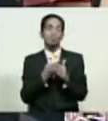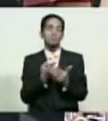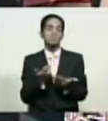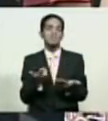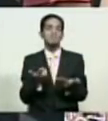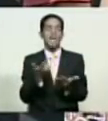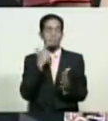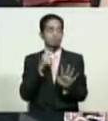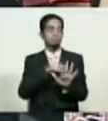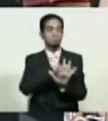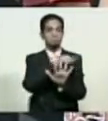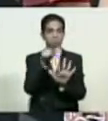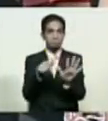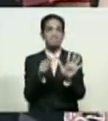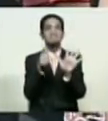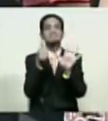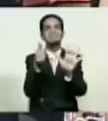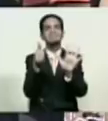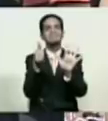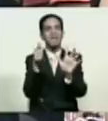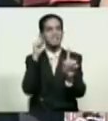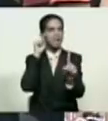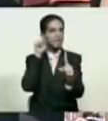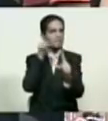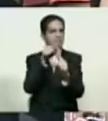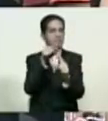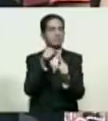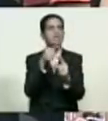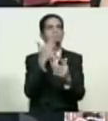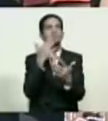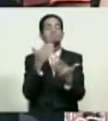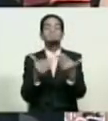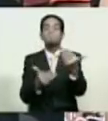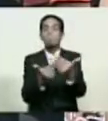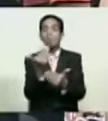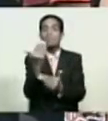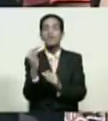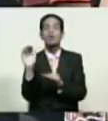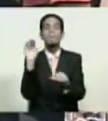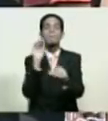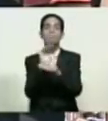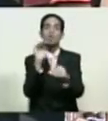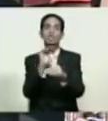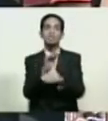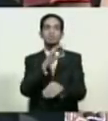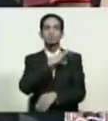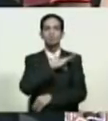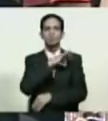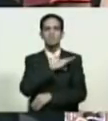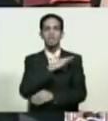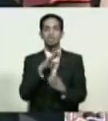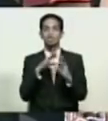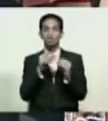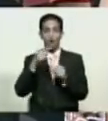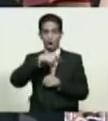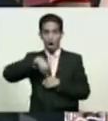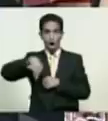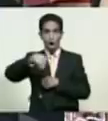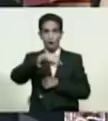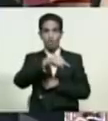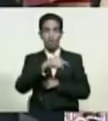las 6 líneas estratégicas, la consolidación del modelo de protección social. Todos los que somos seguidores